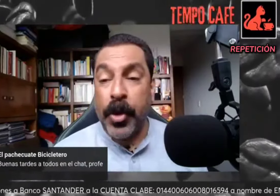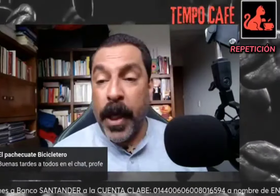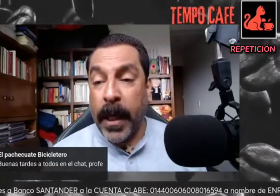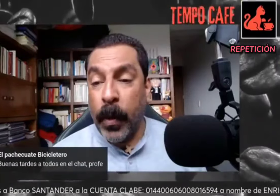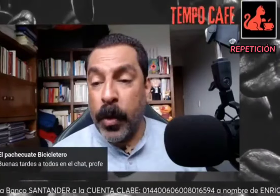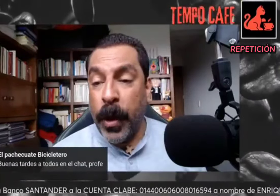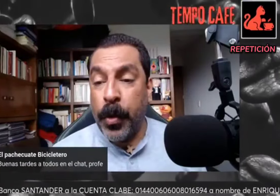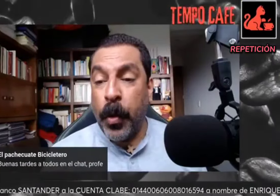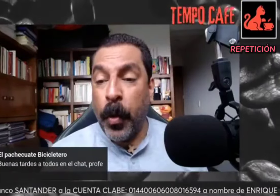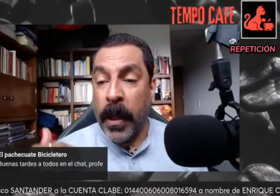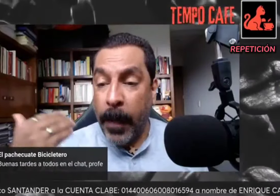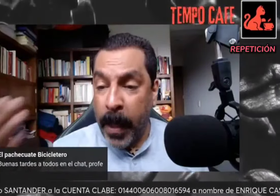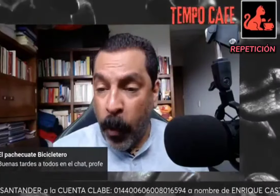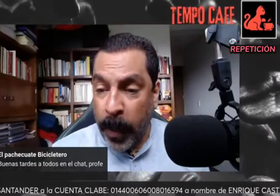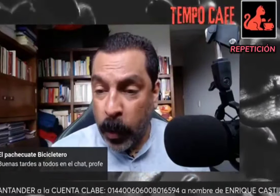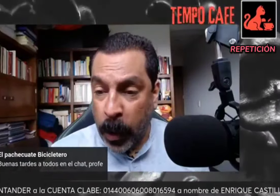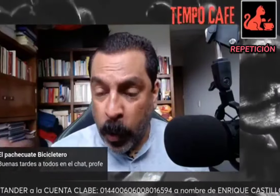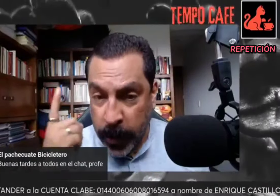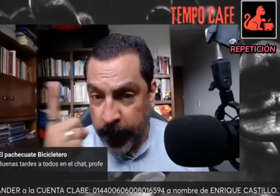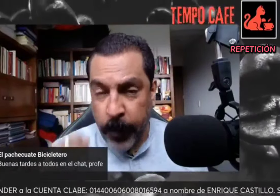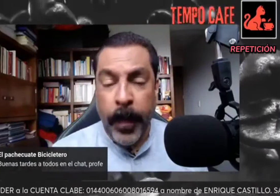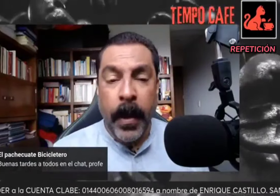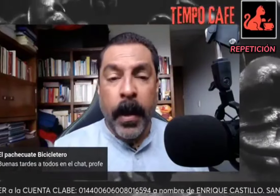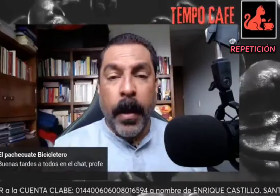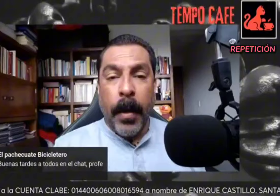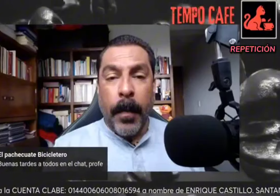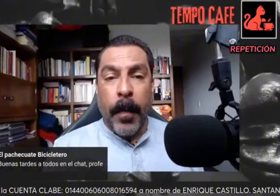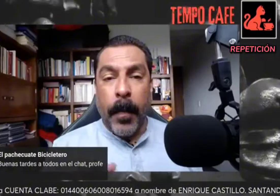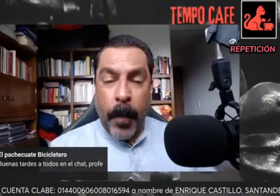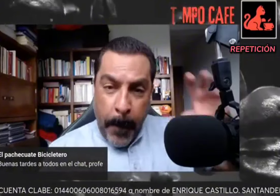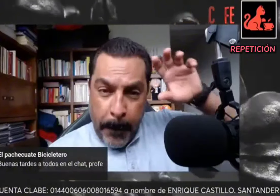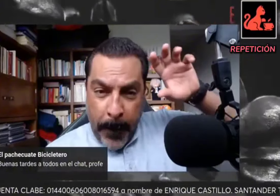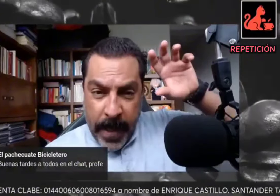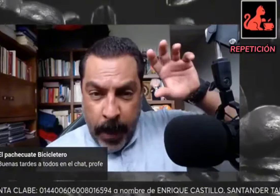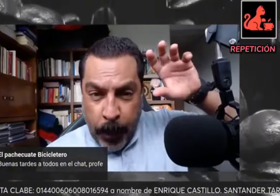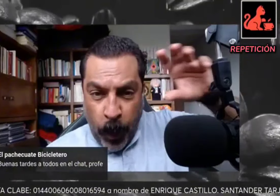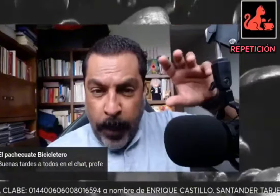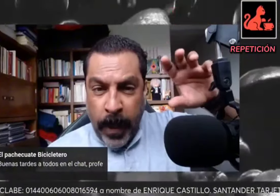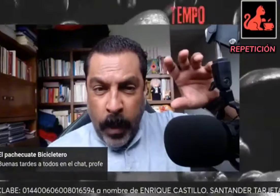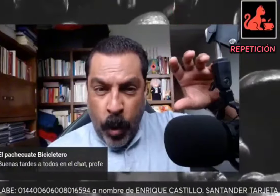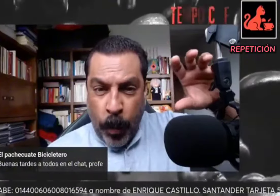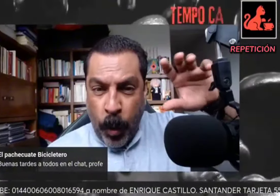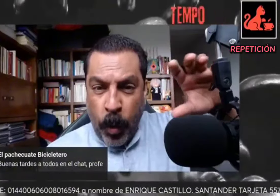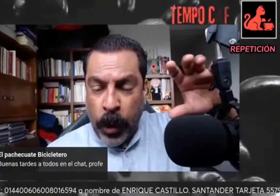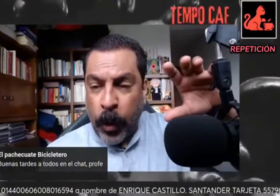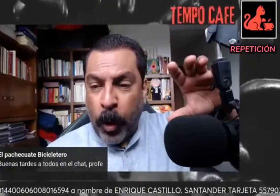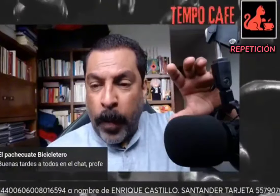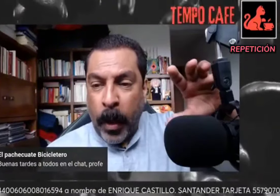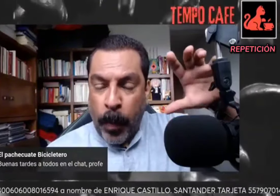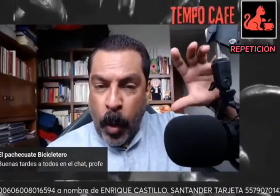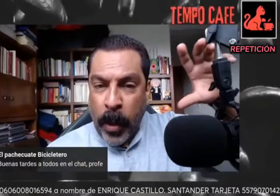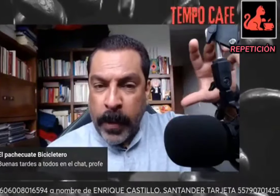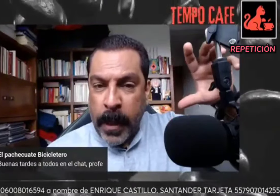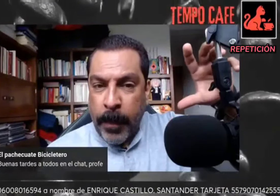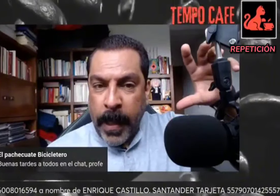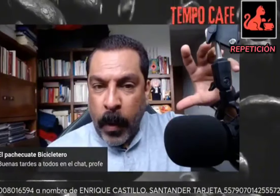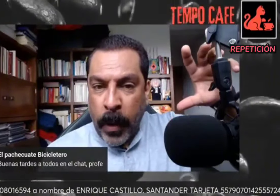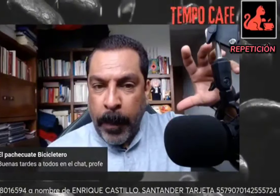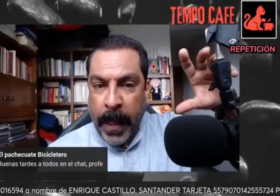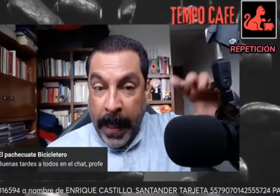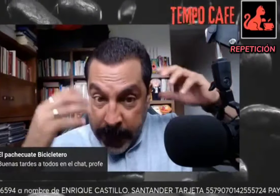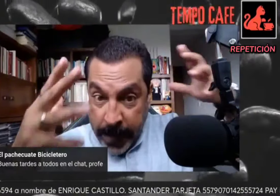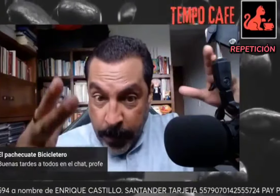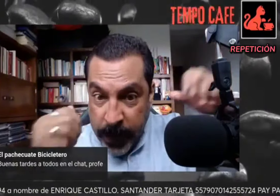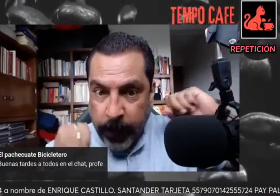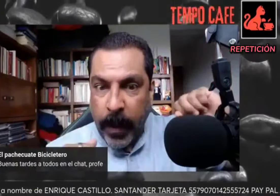andamos checando eso De hecho también comento otra cosa eh mandé el programa lo trato de programarlo un poco antes de la media